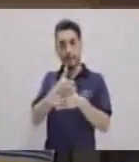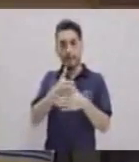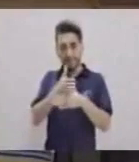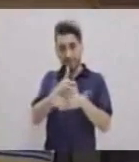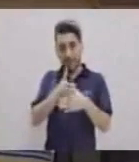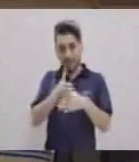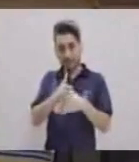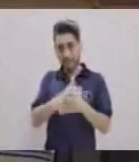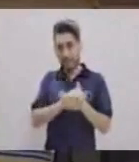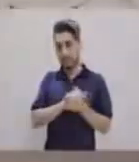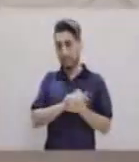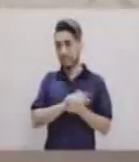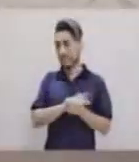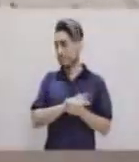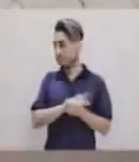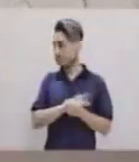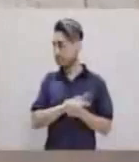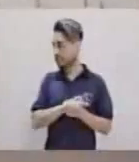madera.